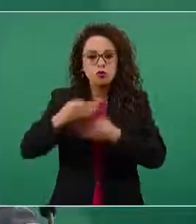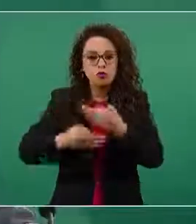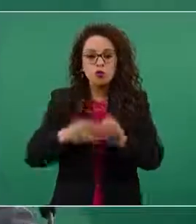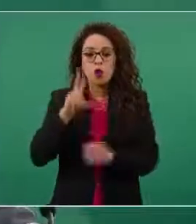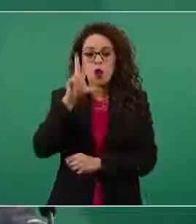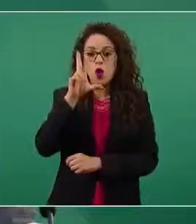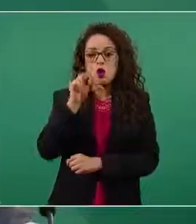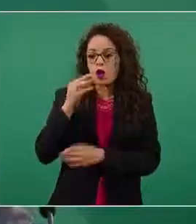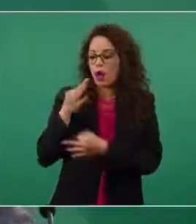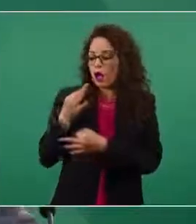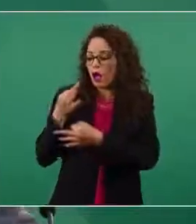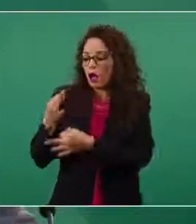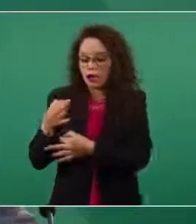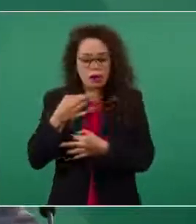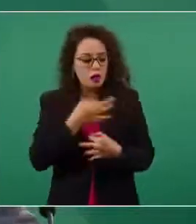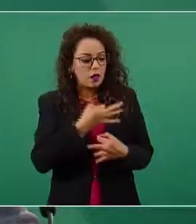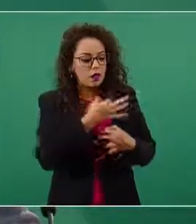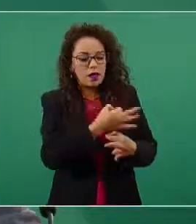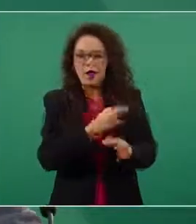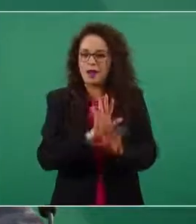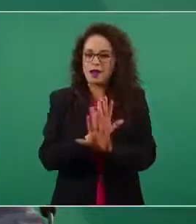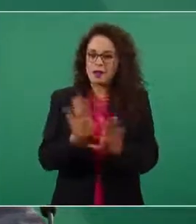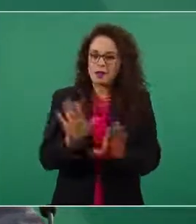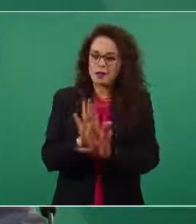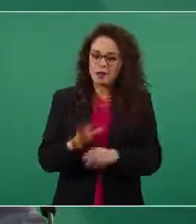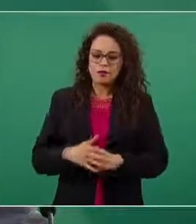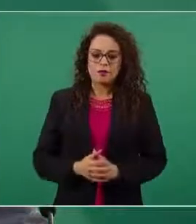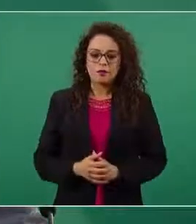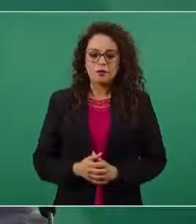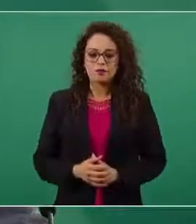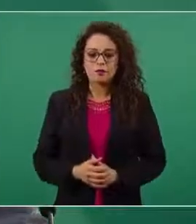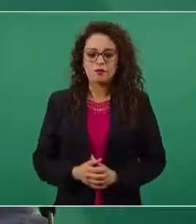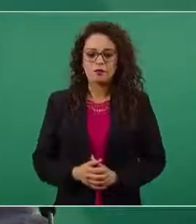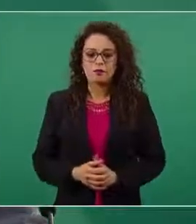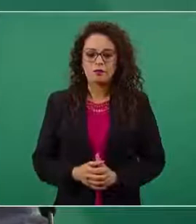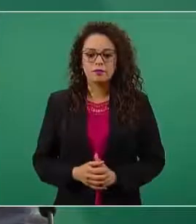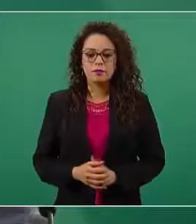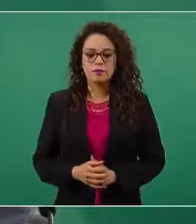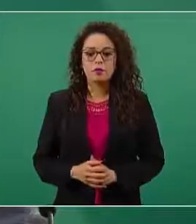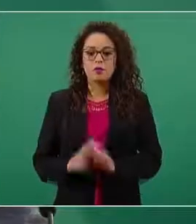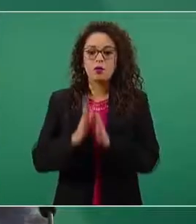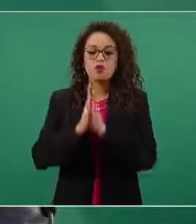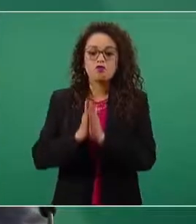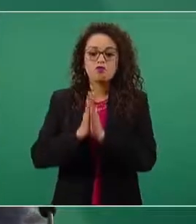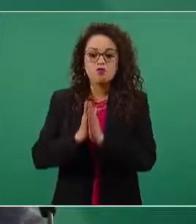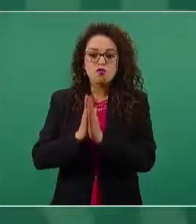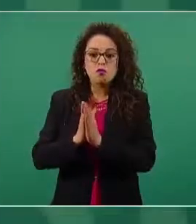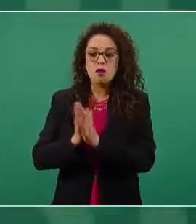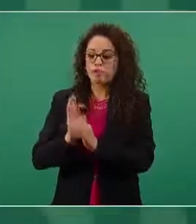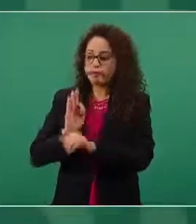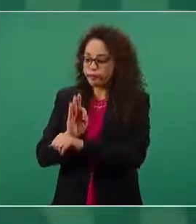inclinarnos por una organización, no estar a favor de una vanguardia,